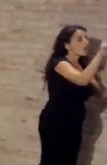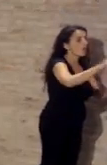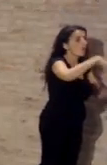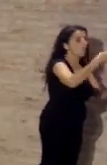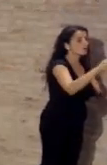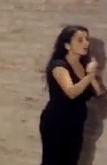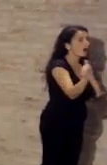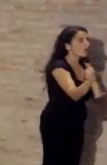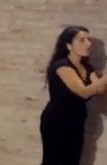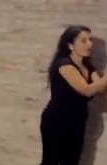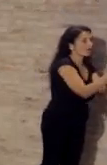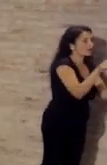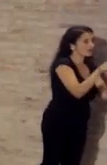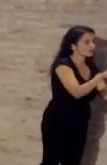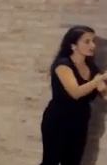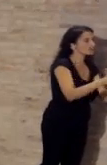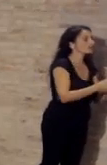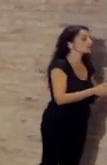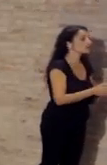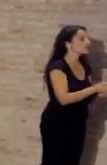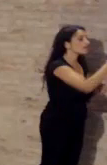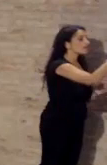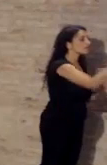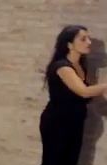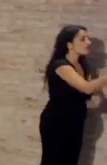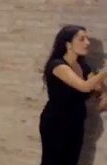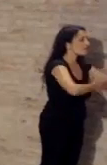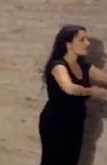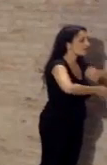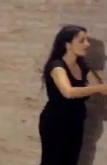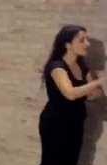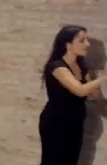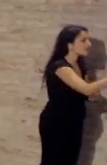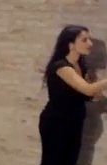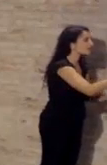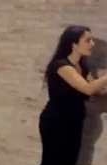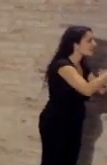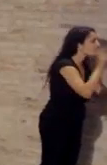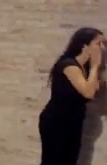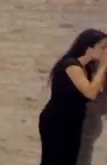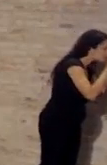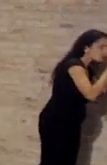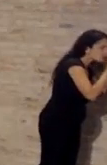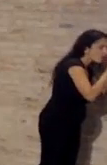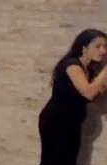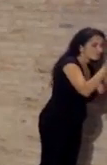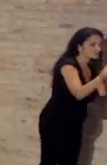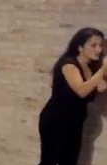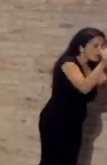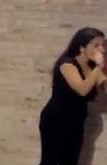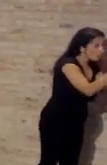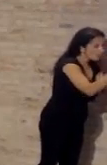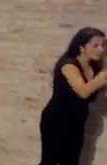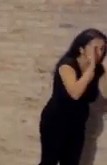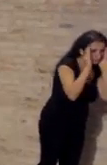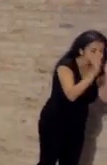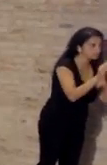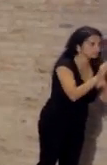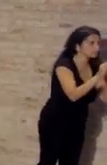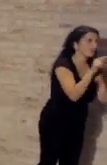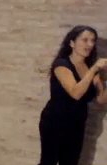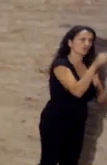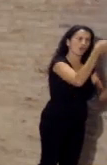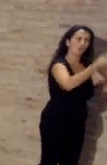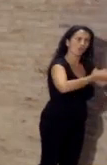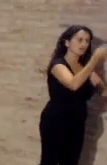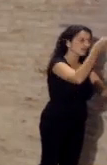y nombrando otra persona que no se escucha a la persona con discapacidad sino a quien habla por ell todo esto en la justicia Sigue estando